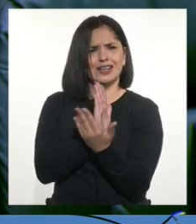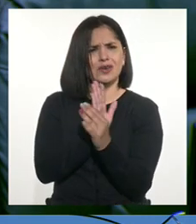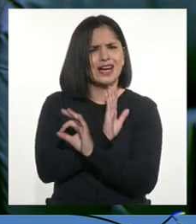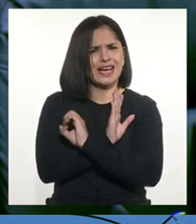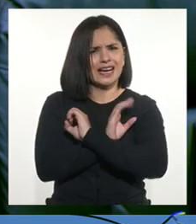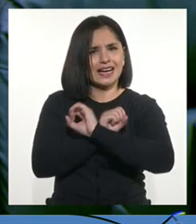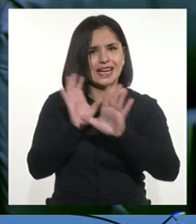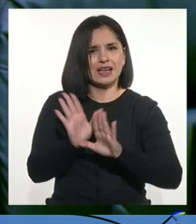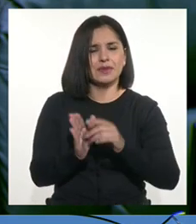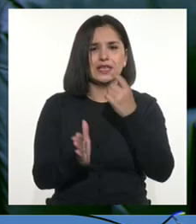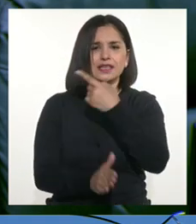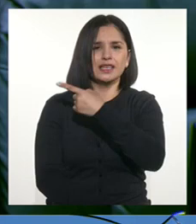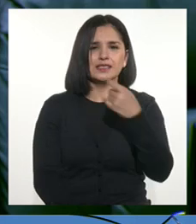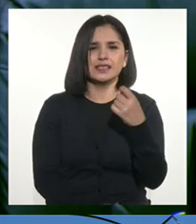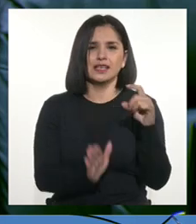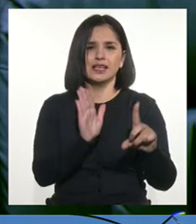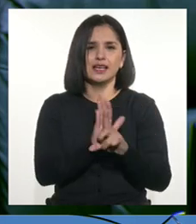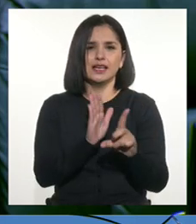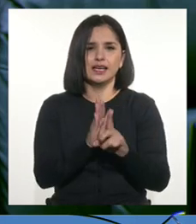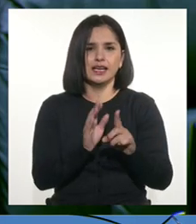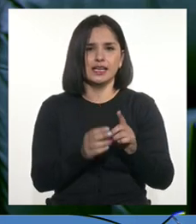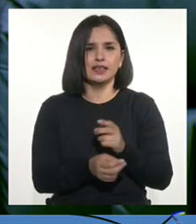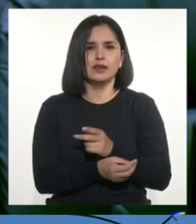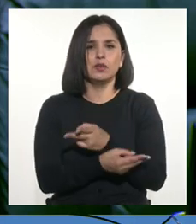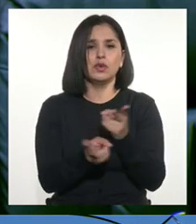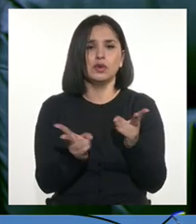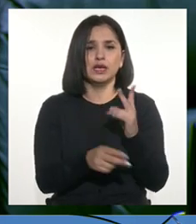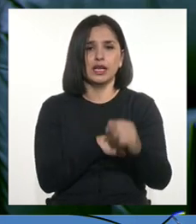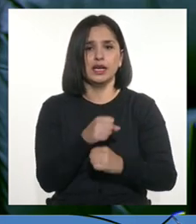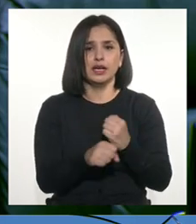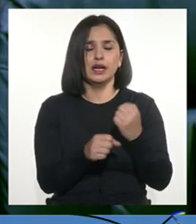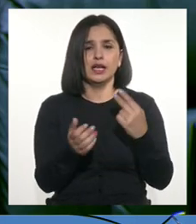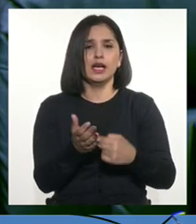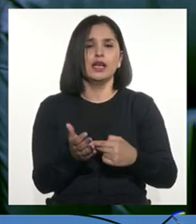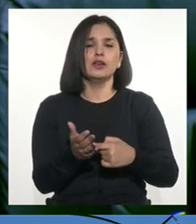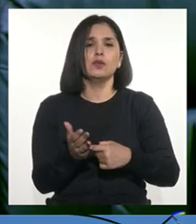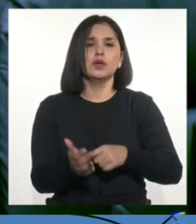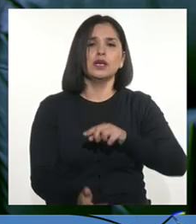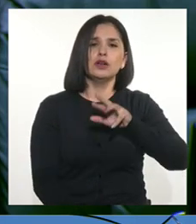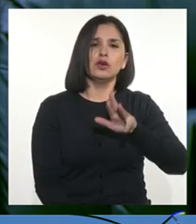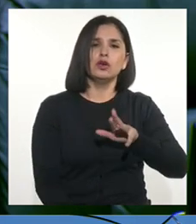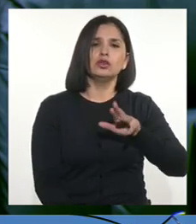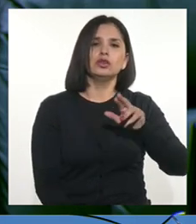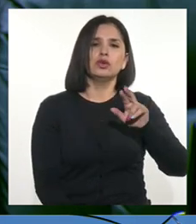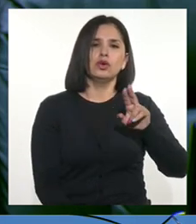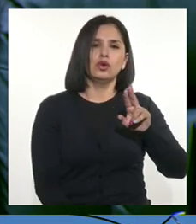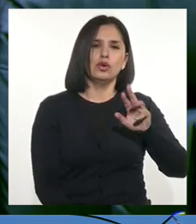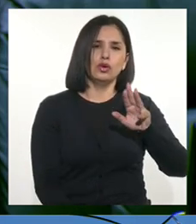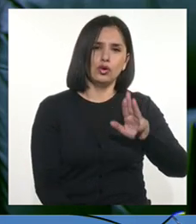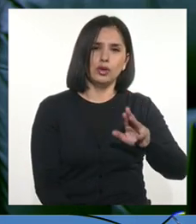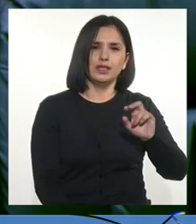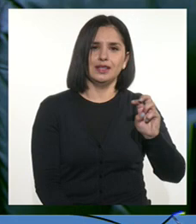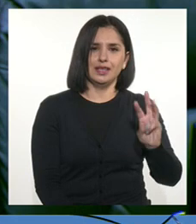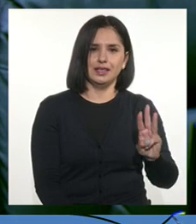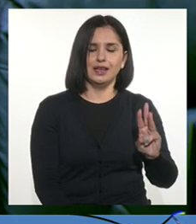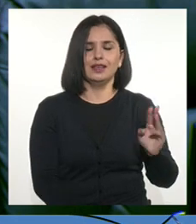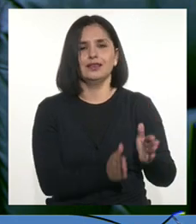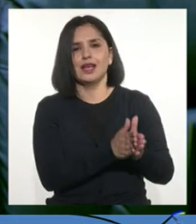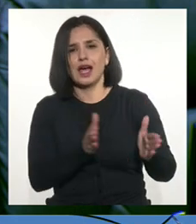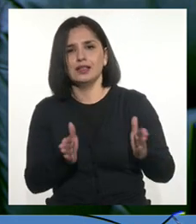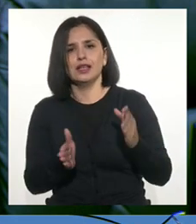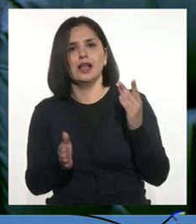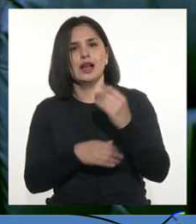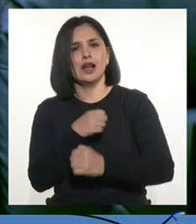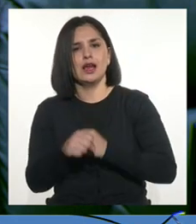dicta entre los años 93 mil 893 y mil 927 se trata de una enumeración